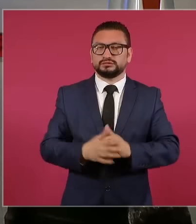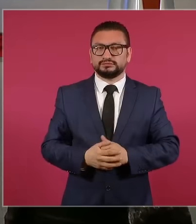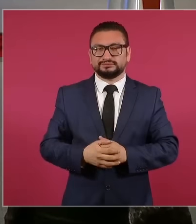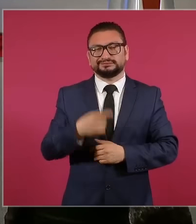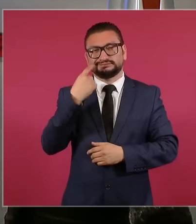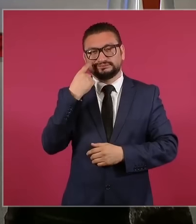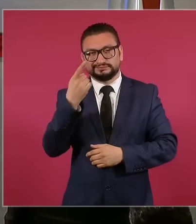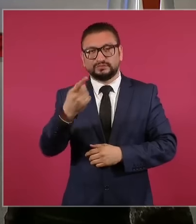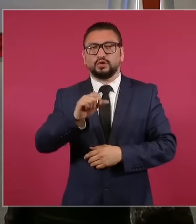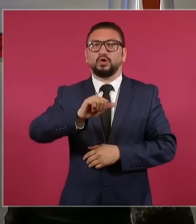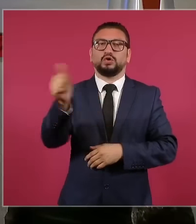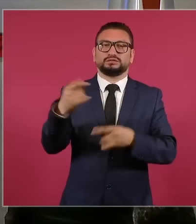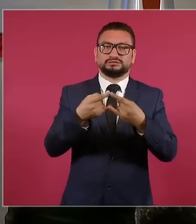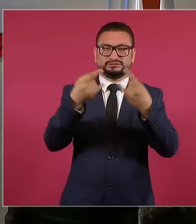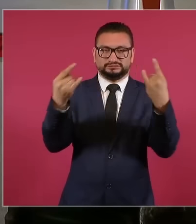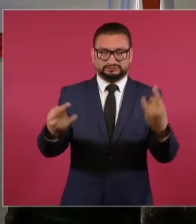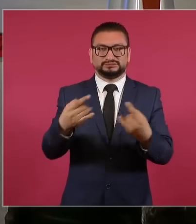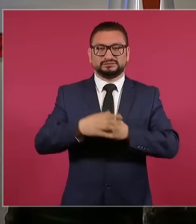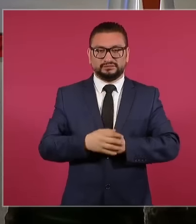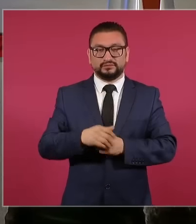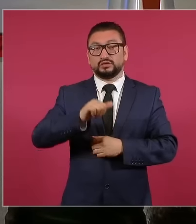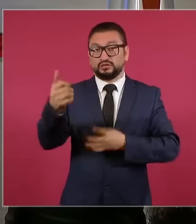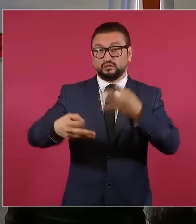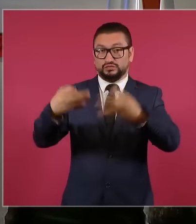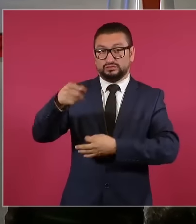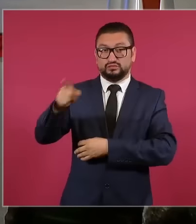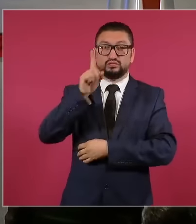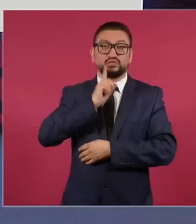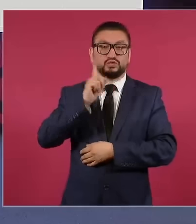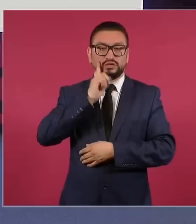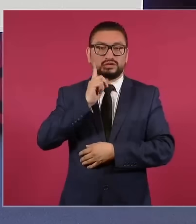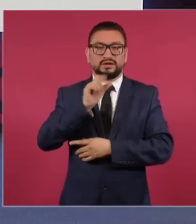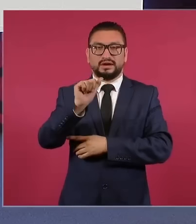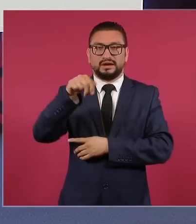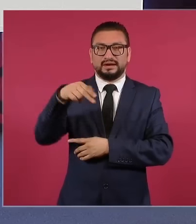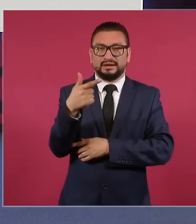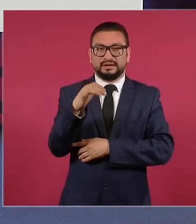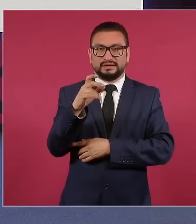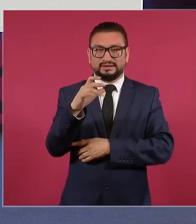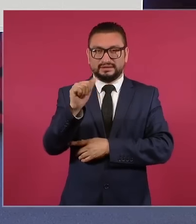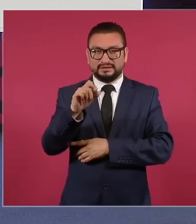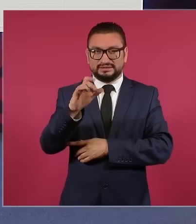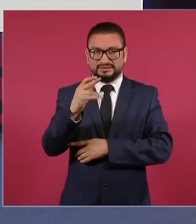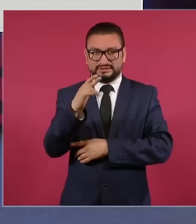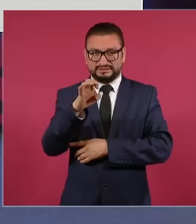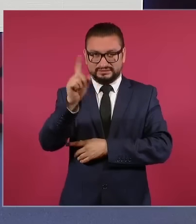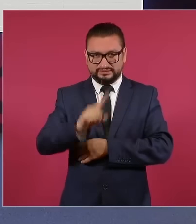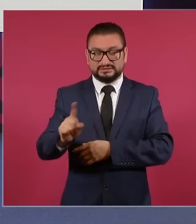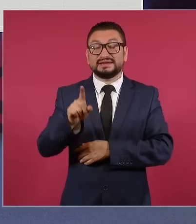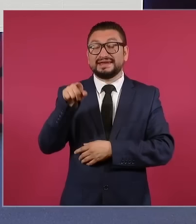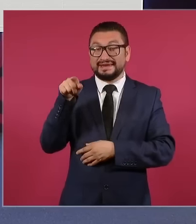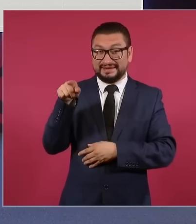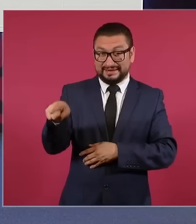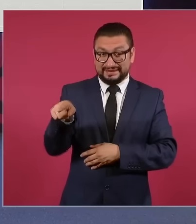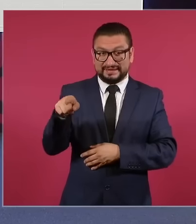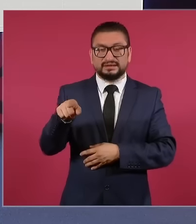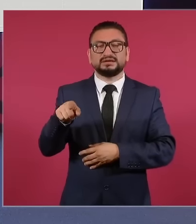adelante otro otra jueza es Angélica Sánchez Hernández